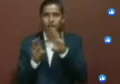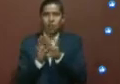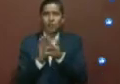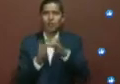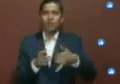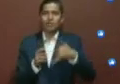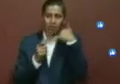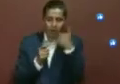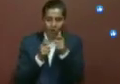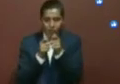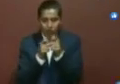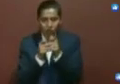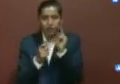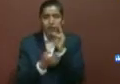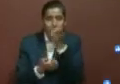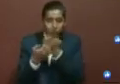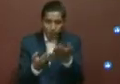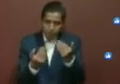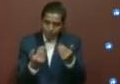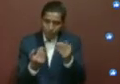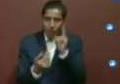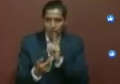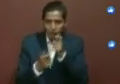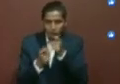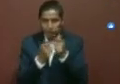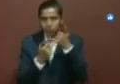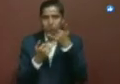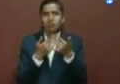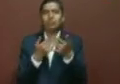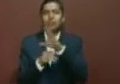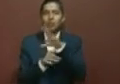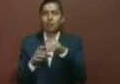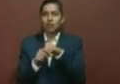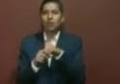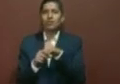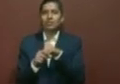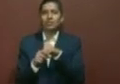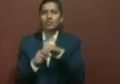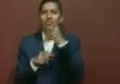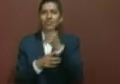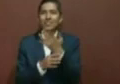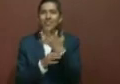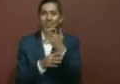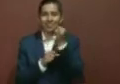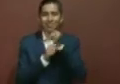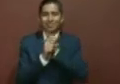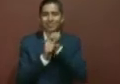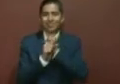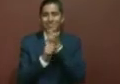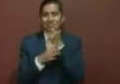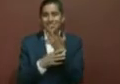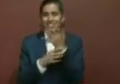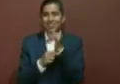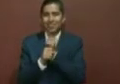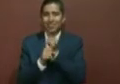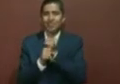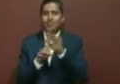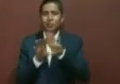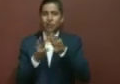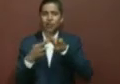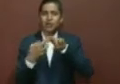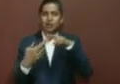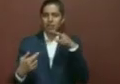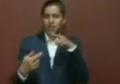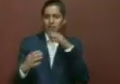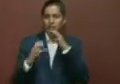conversaciones telefónicas, para revisar lo que le llaman en el mundo de la investigación la red de